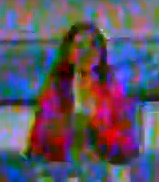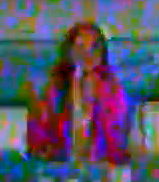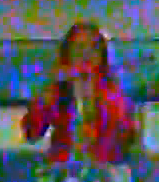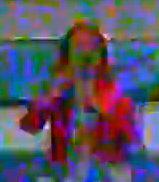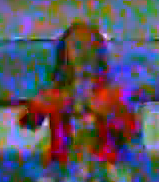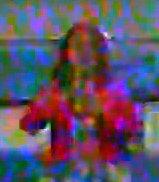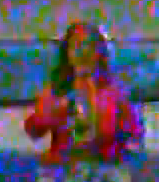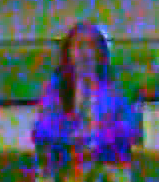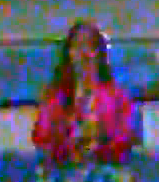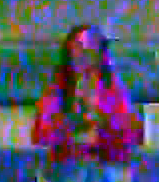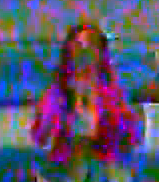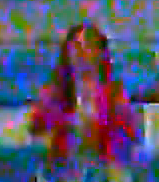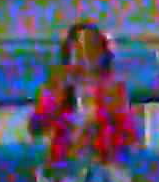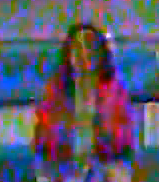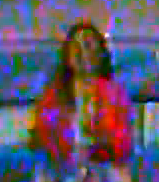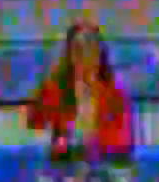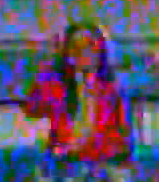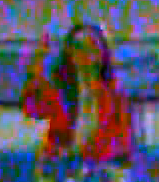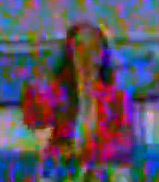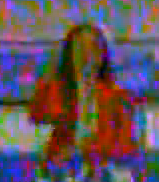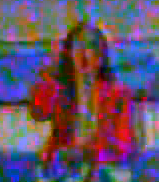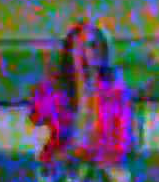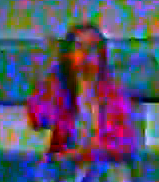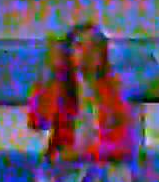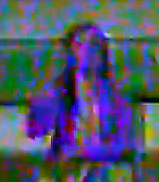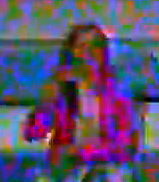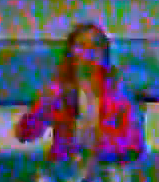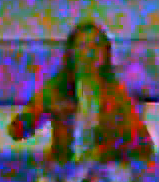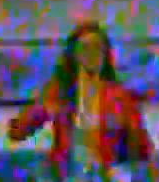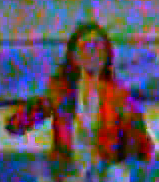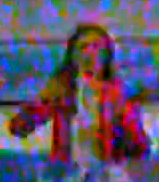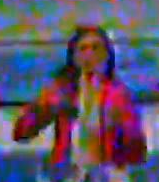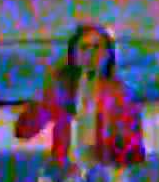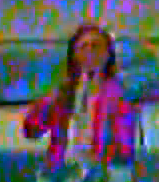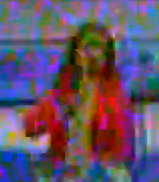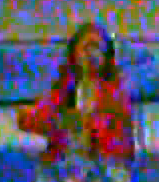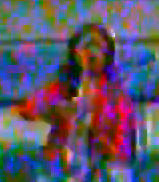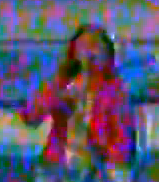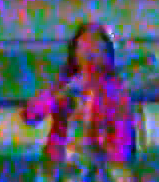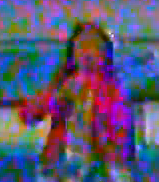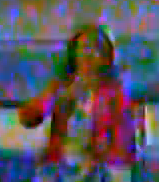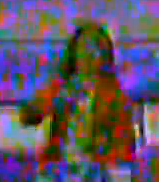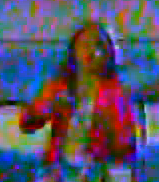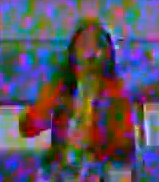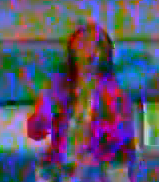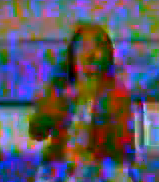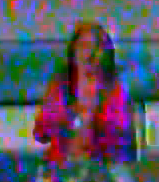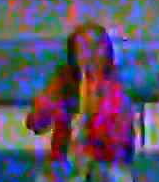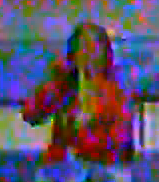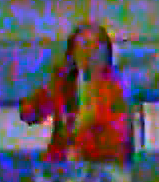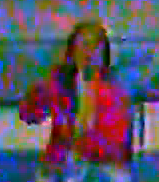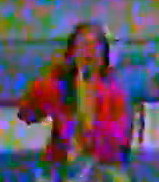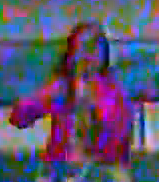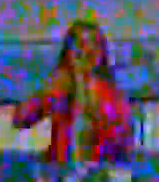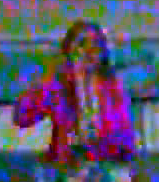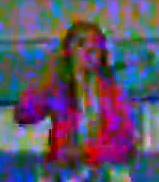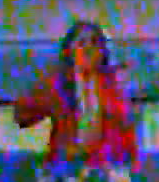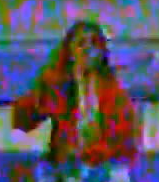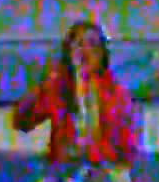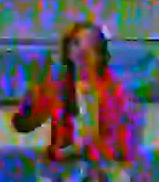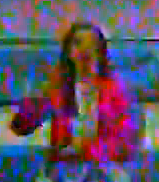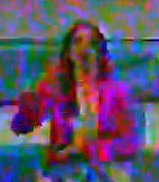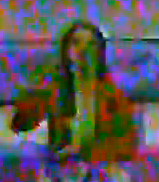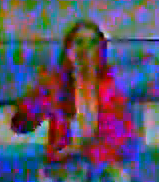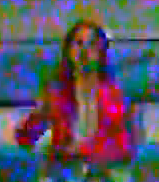Las autoridades ecuatorianas confirman que en Colombia ya se realiza una investigación por el asesinato de la supuesta hermana de alias Guacho, que se